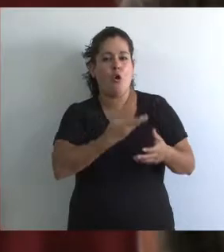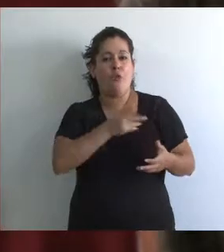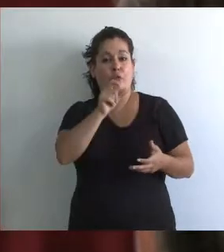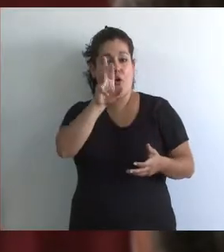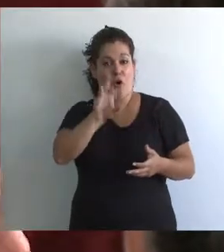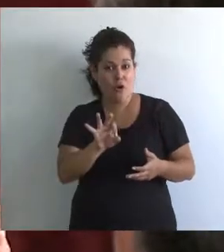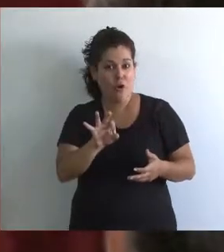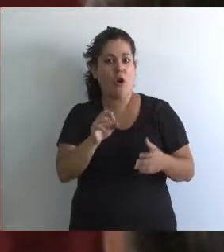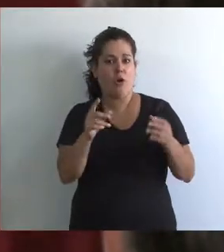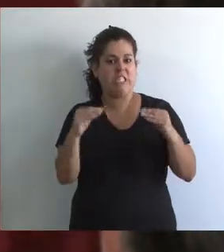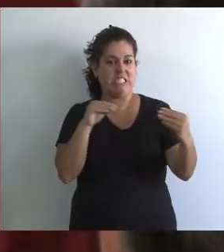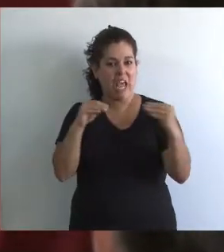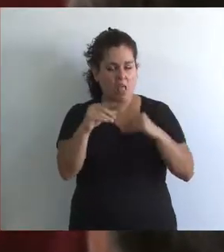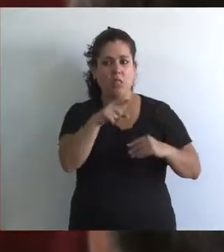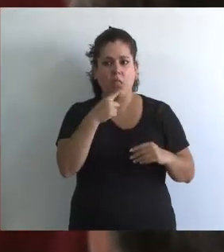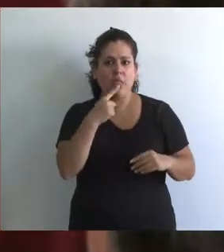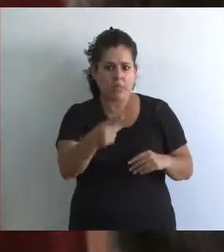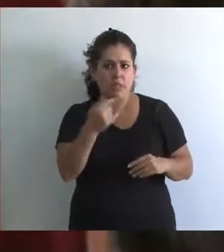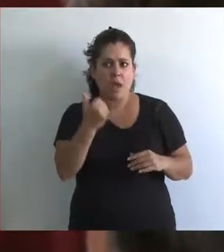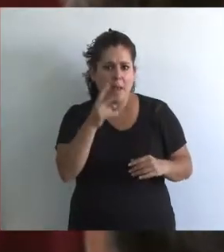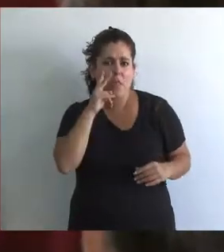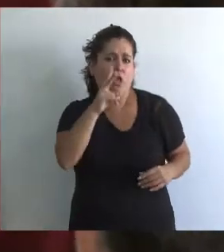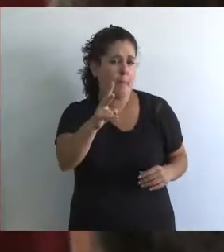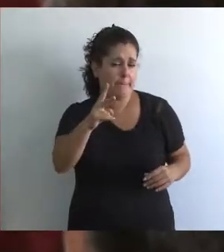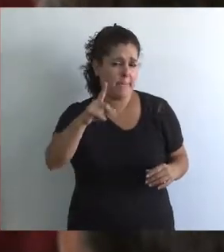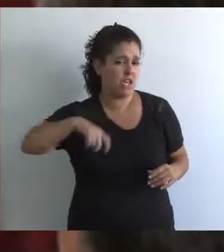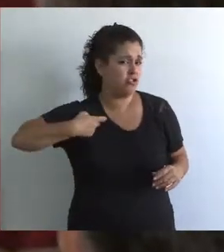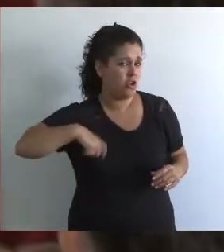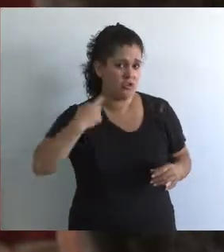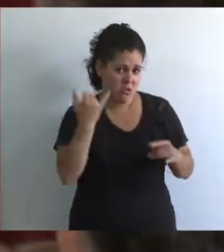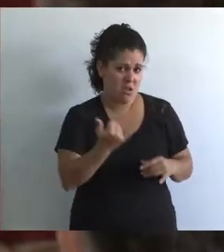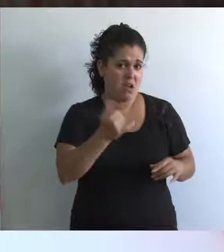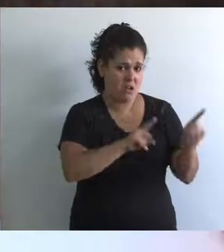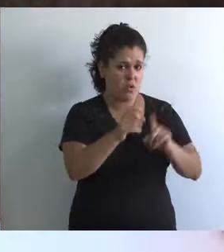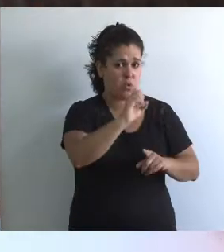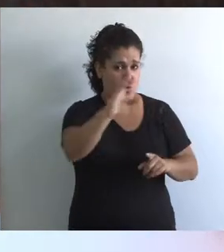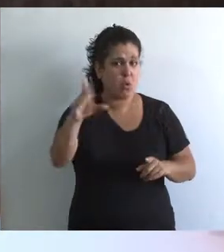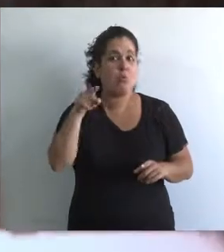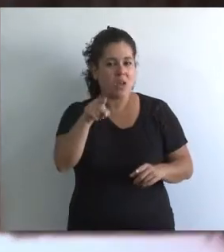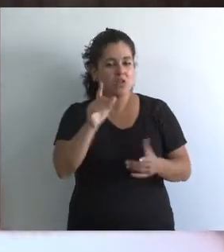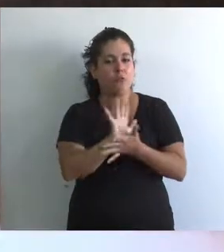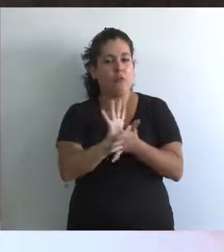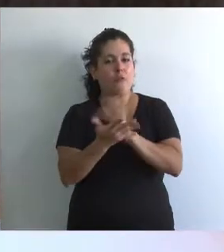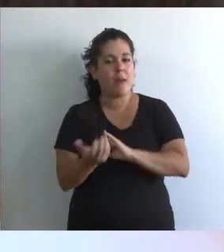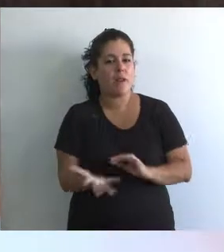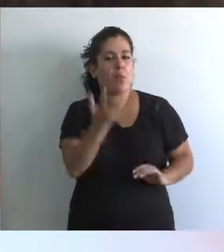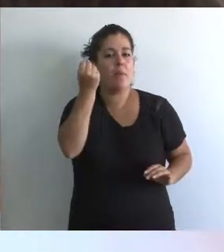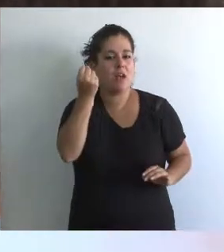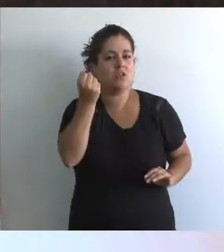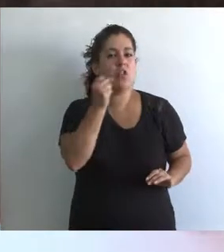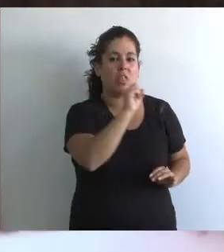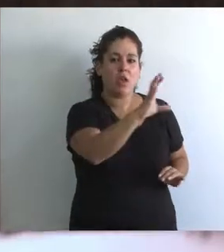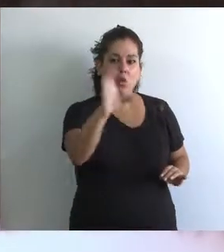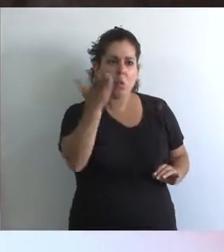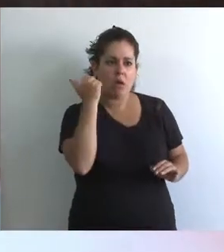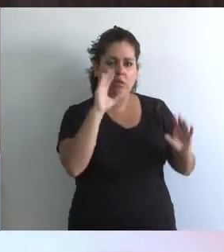de barrio de que hay que ampliar a 2.000 asociados, porque esa es un poco la recuperación, ¿no?, del promedio